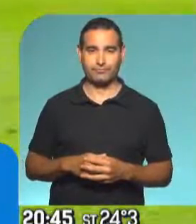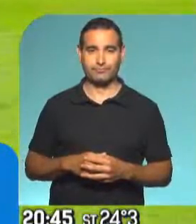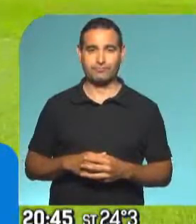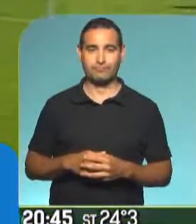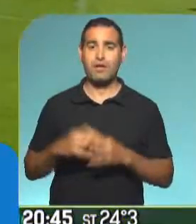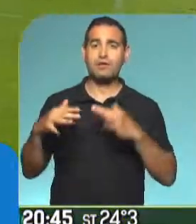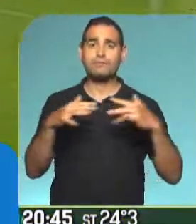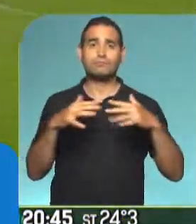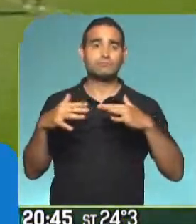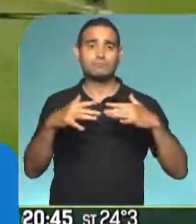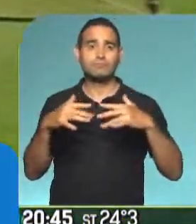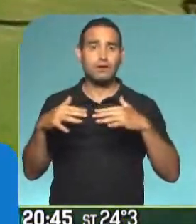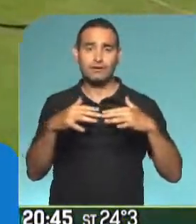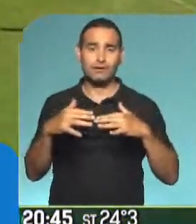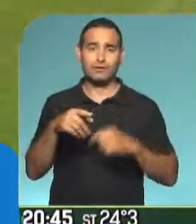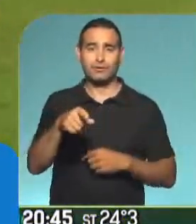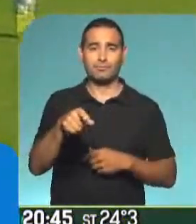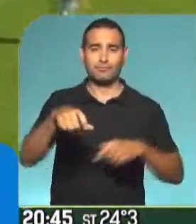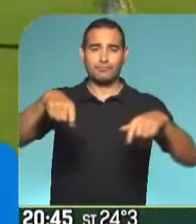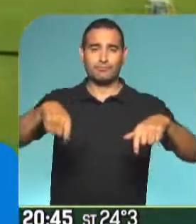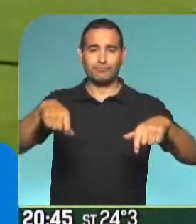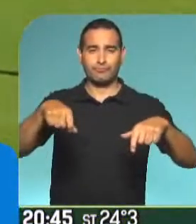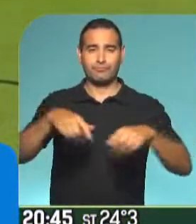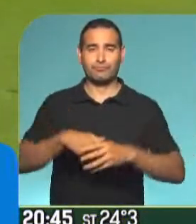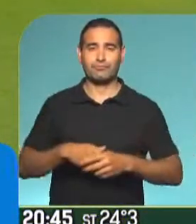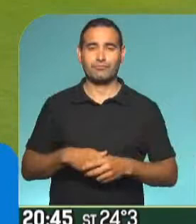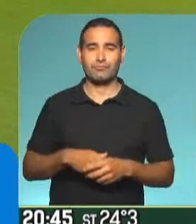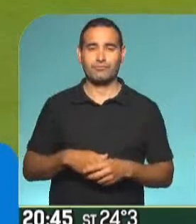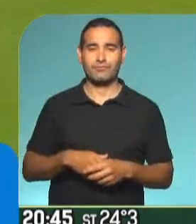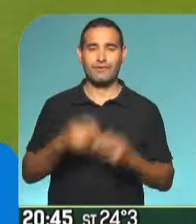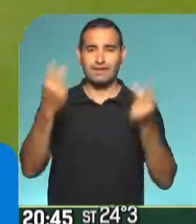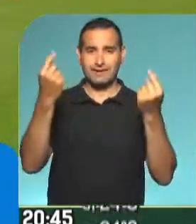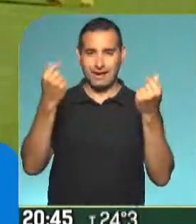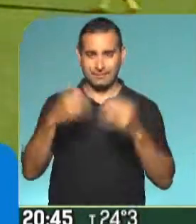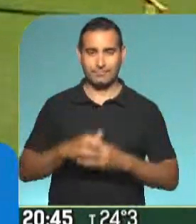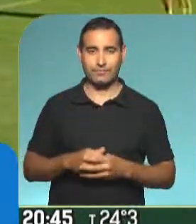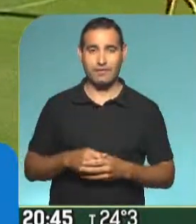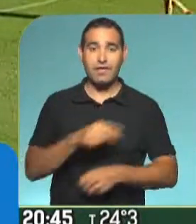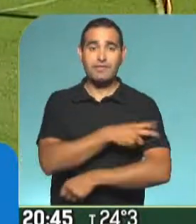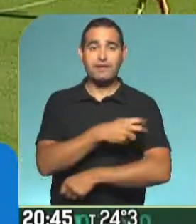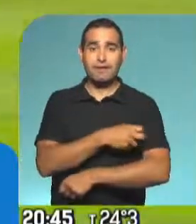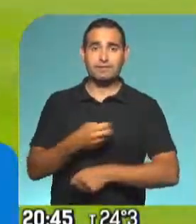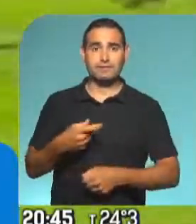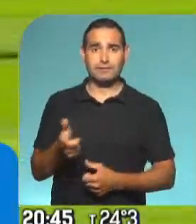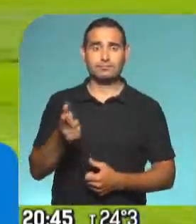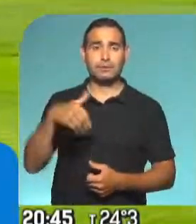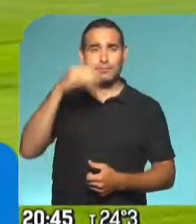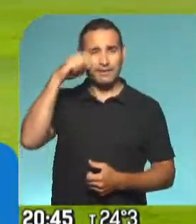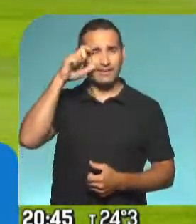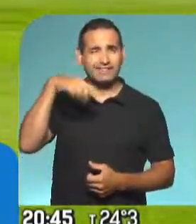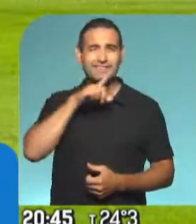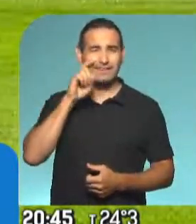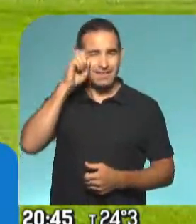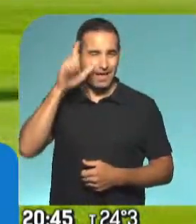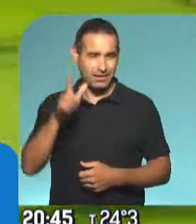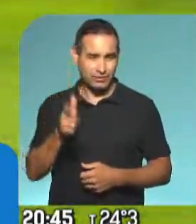Un partido jugado allí en la cancha de Arsenal. Defensa descontó con Merentiel.